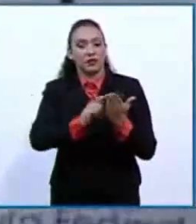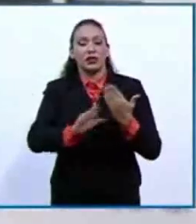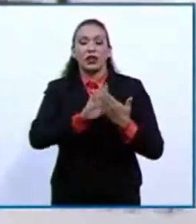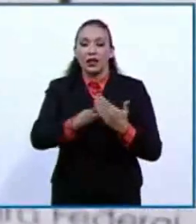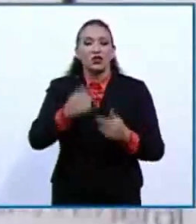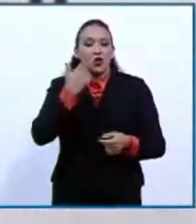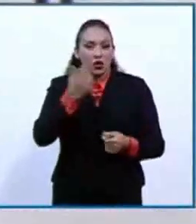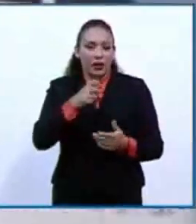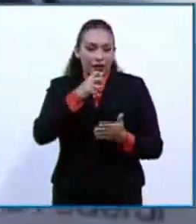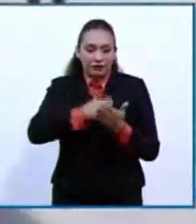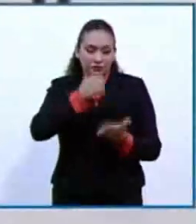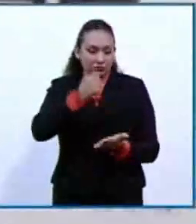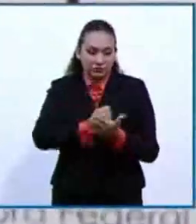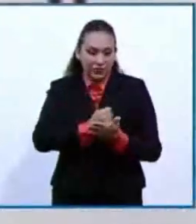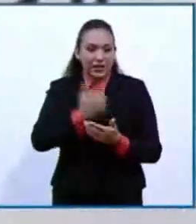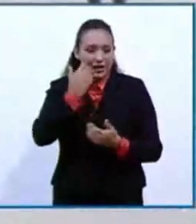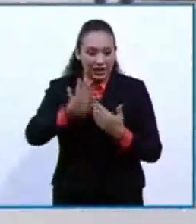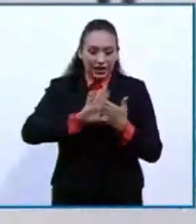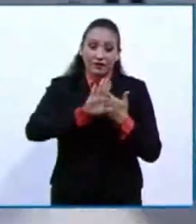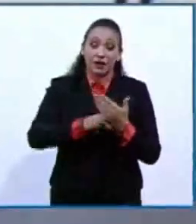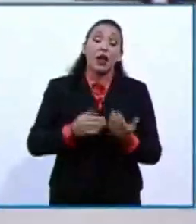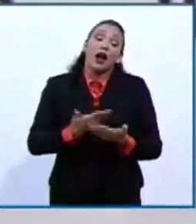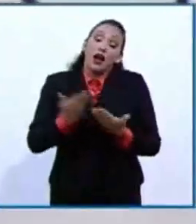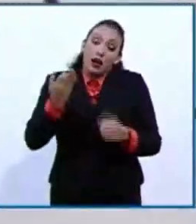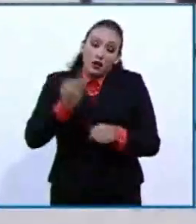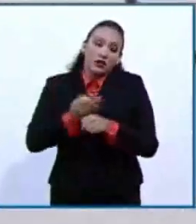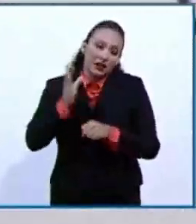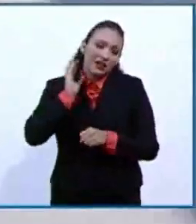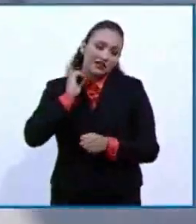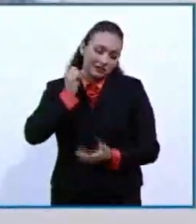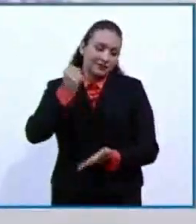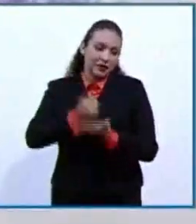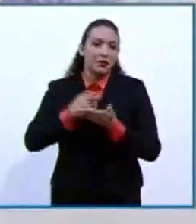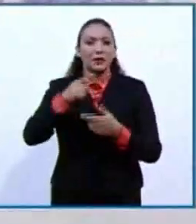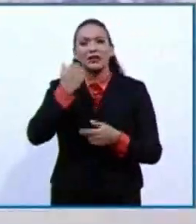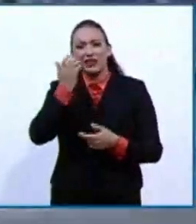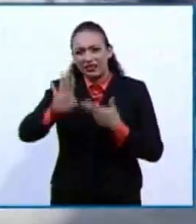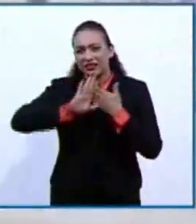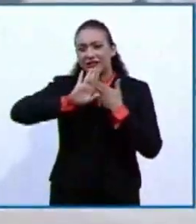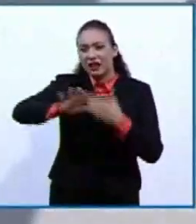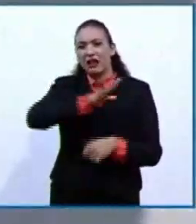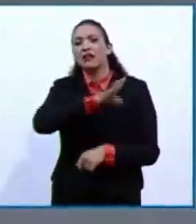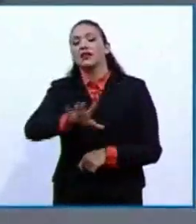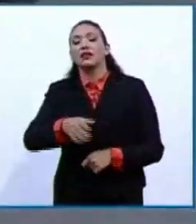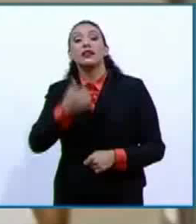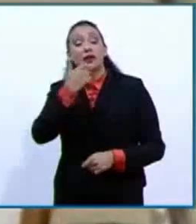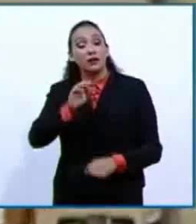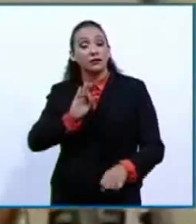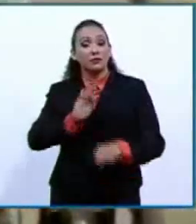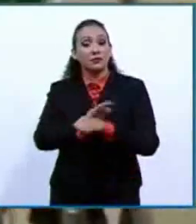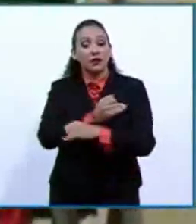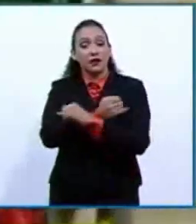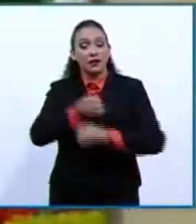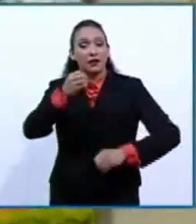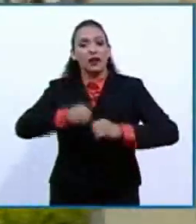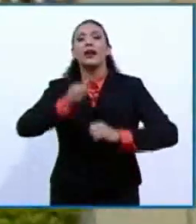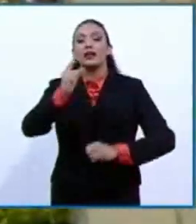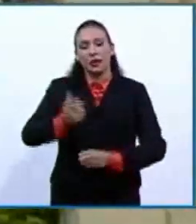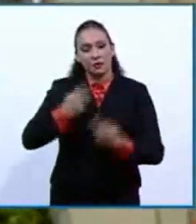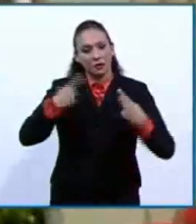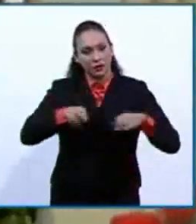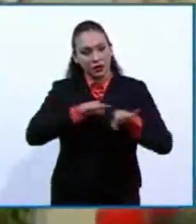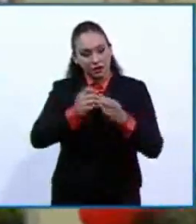tome en cuenta esta reforma que ya fue aprobada y se garantice la independencia judicial y también las prestaciones de